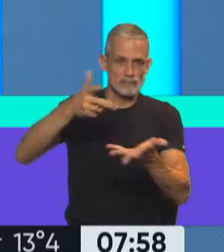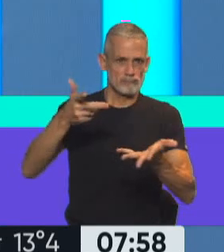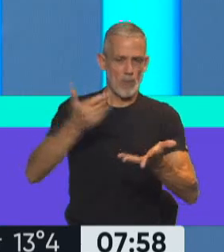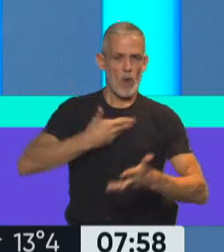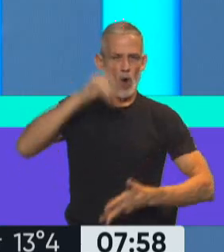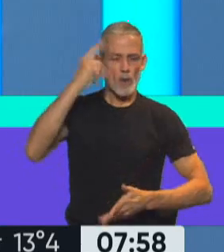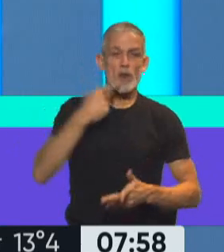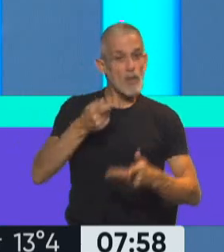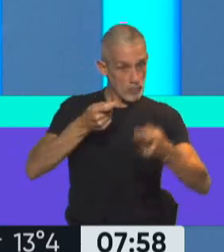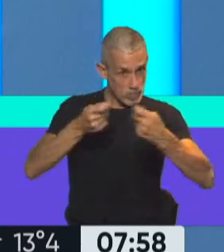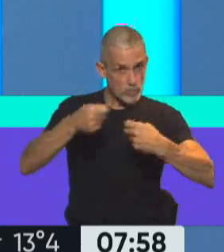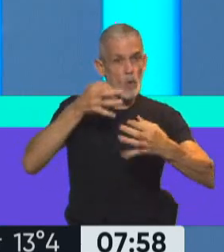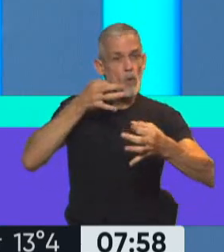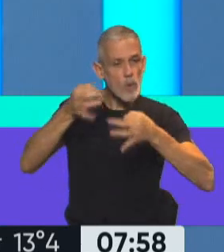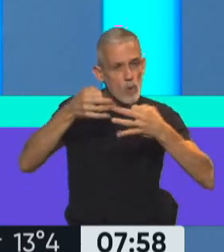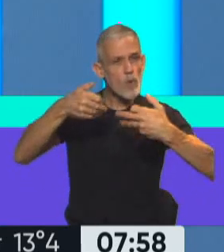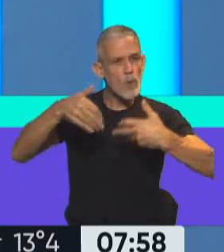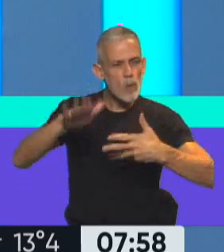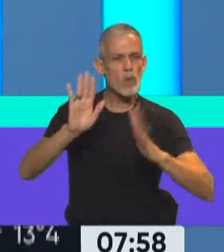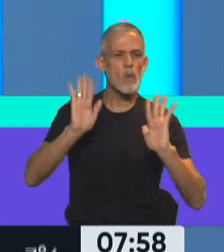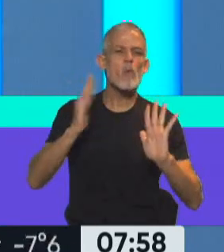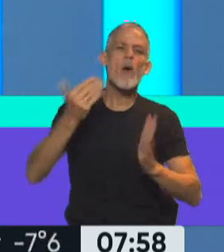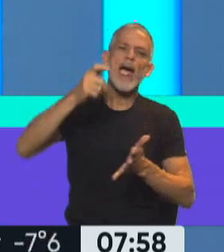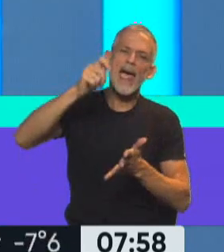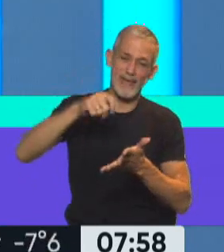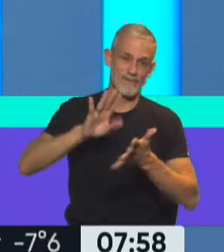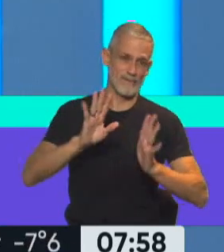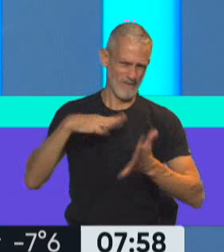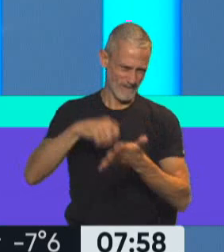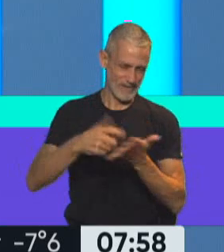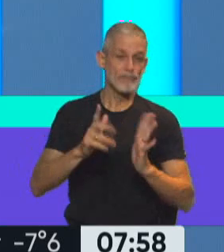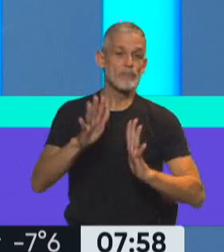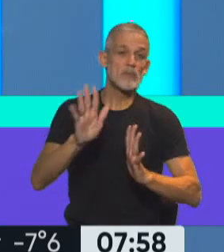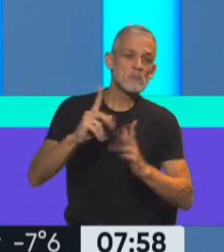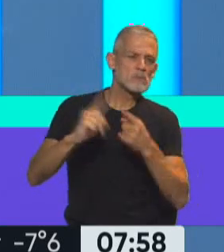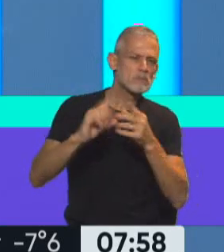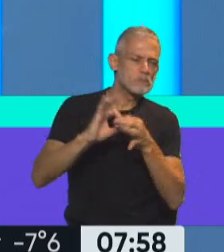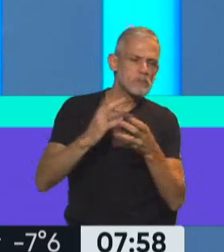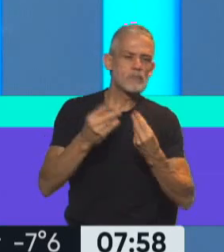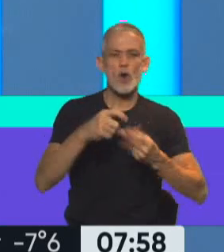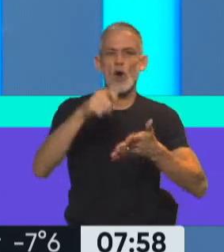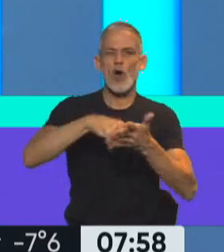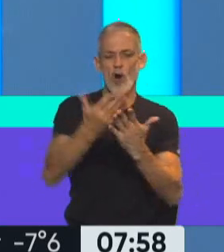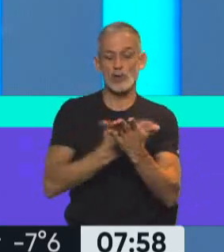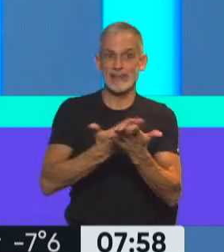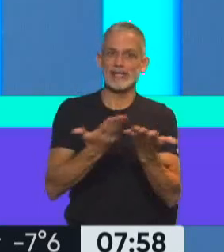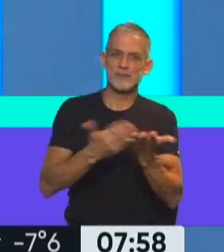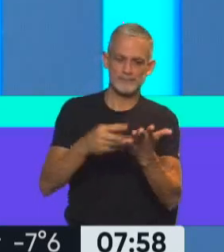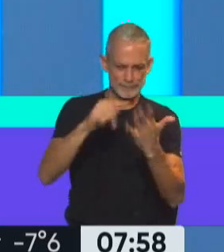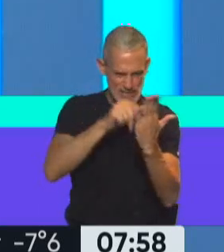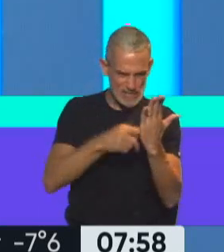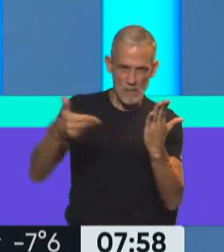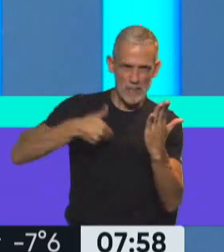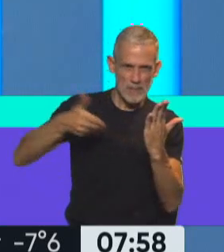que hay negociaciones con Pfizer y también, obviamente, esto tiene que ver con cuestiones vinculadas con los contratos y con las exigencias